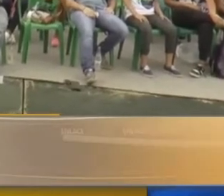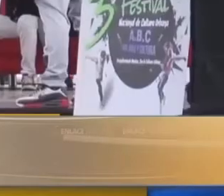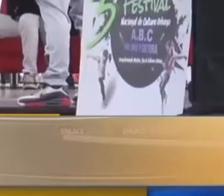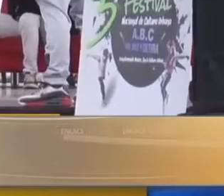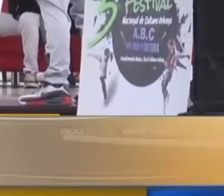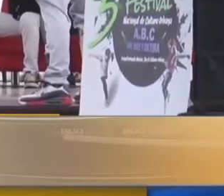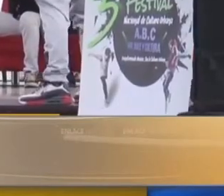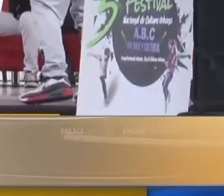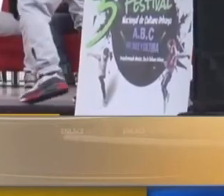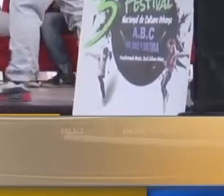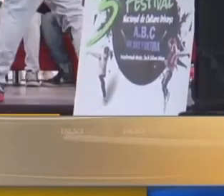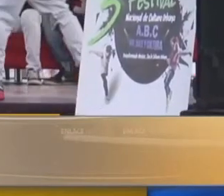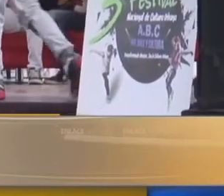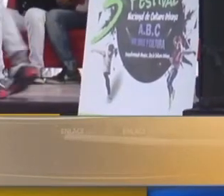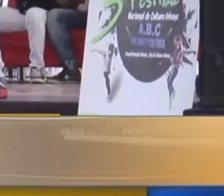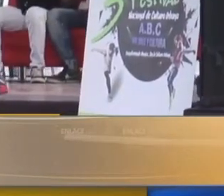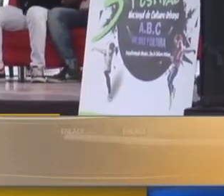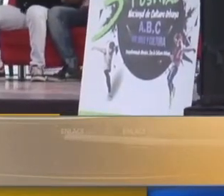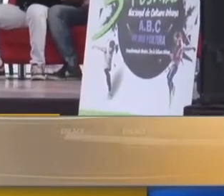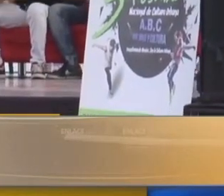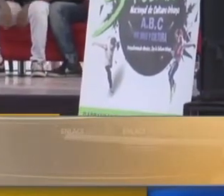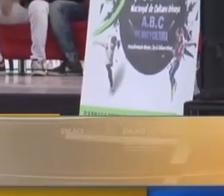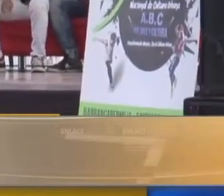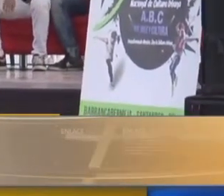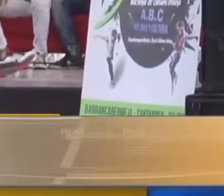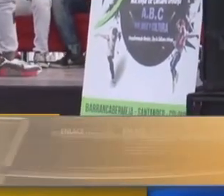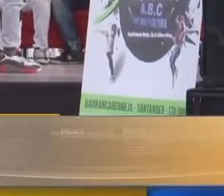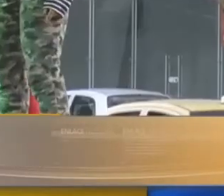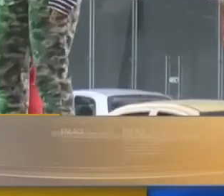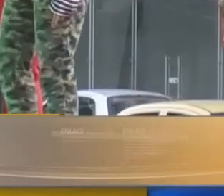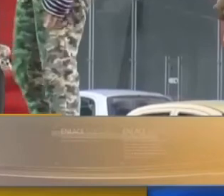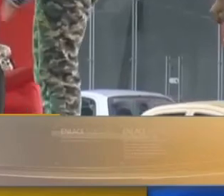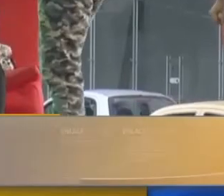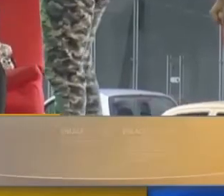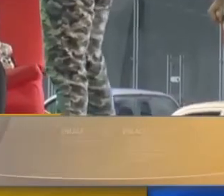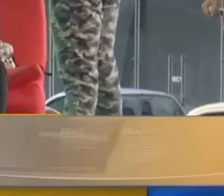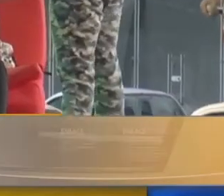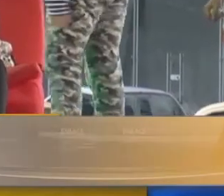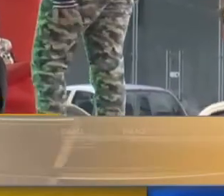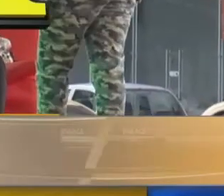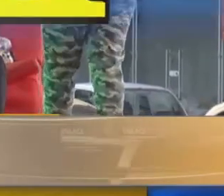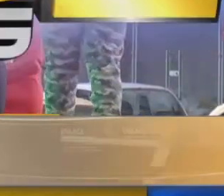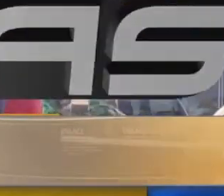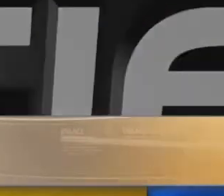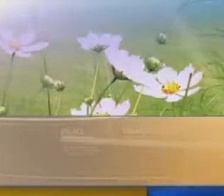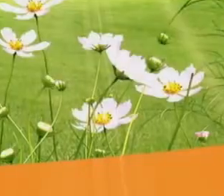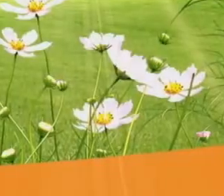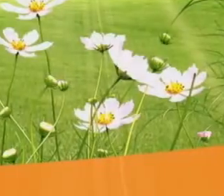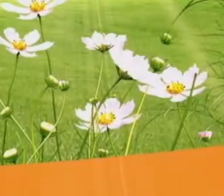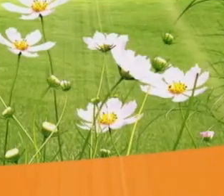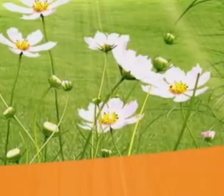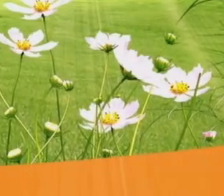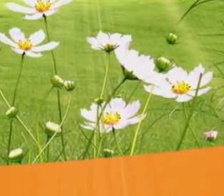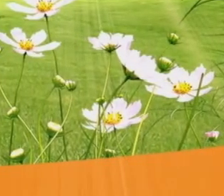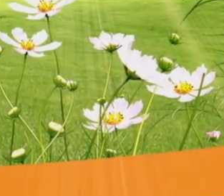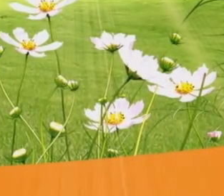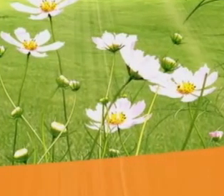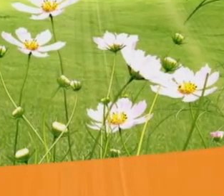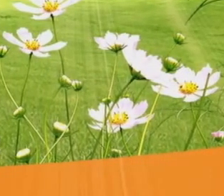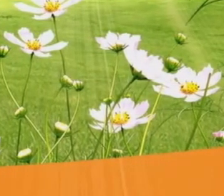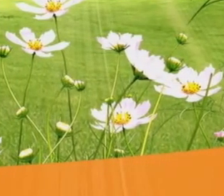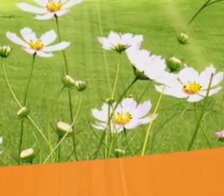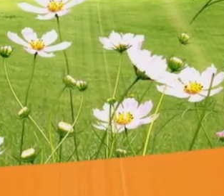cuarto Festival Nacional de Cultura Urbana, el cual tendrá lugar en Barranca Bermeja del 23 al 25 de septiembre. Con el patrocinio de